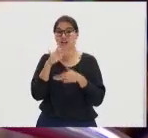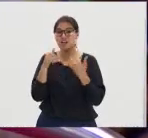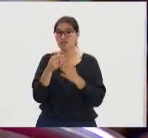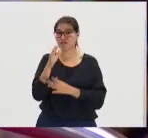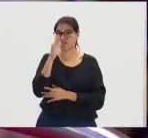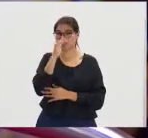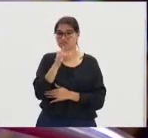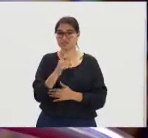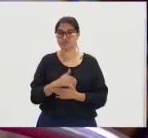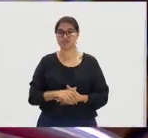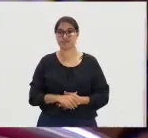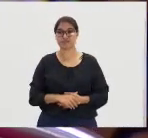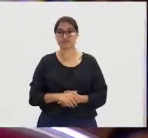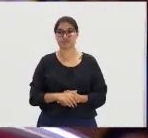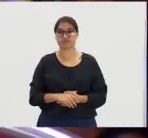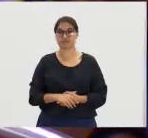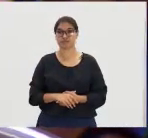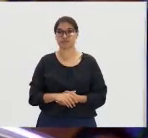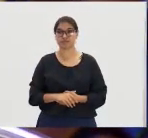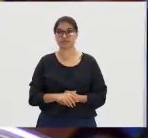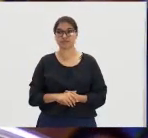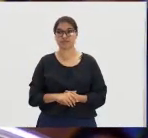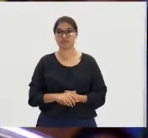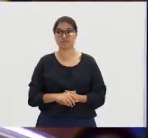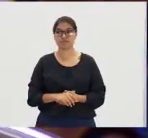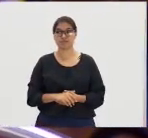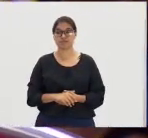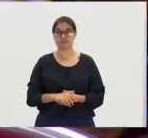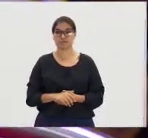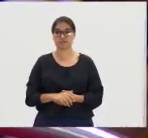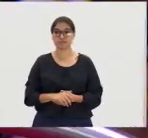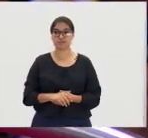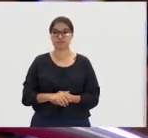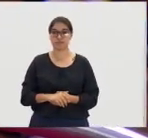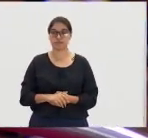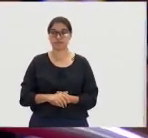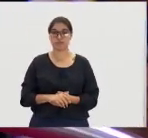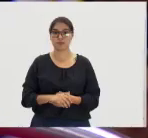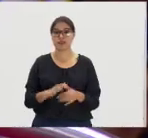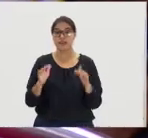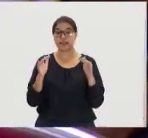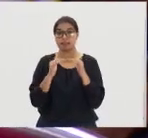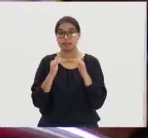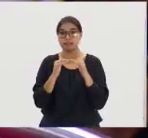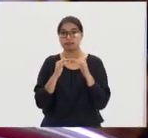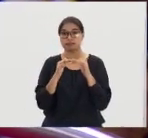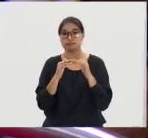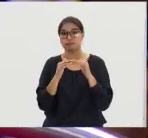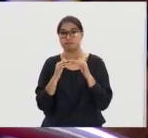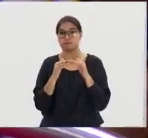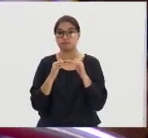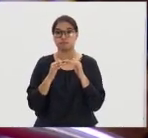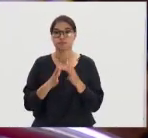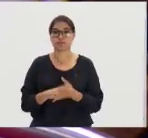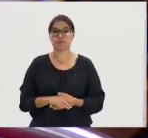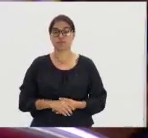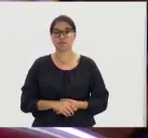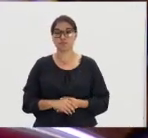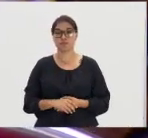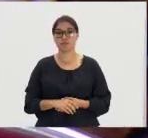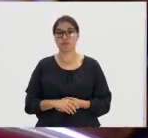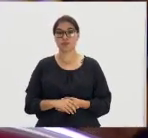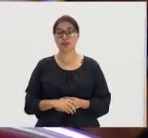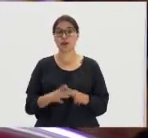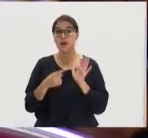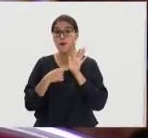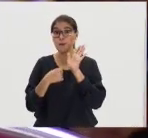entrando. Yo quería una camisa. Y tan pronto vamos caminando, y Jorge ahí también buscando lo suyo y todo el rollo, vi un muchacho que